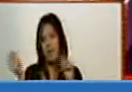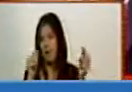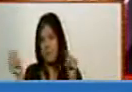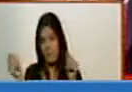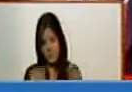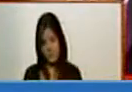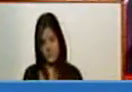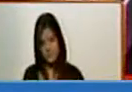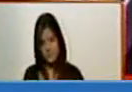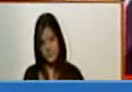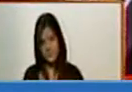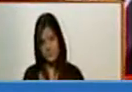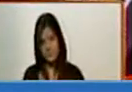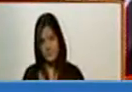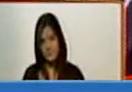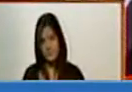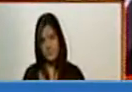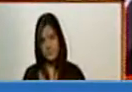agradecer